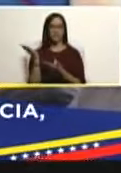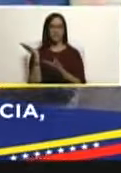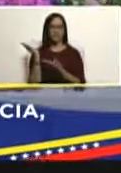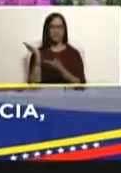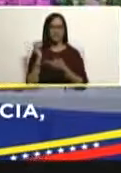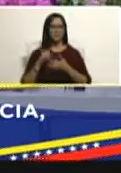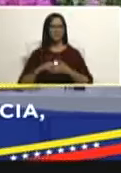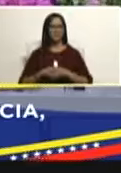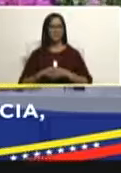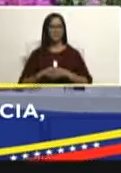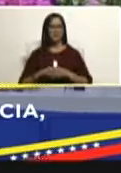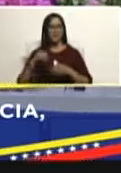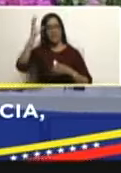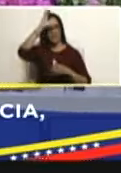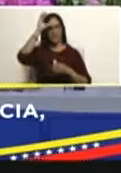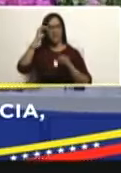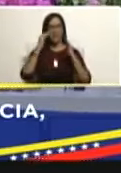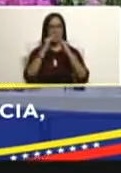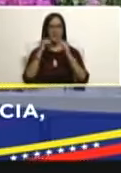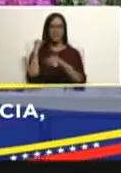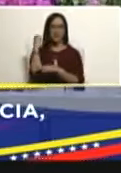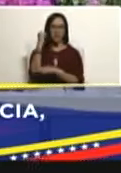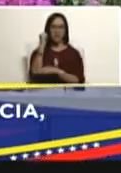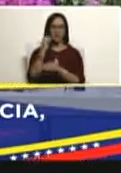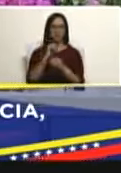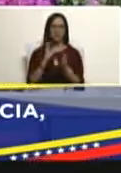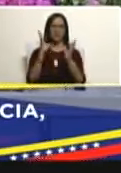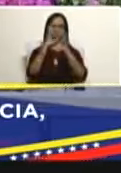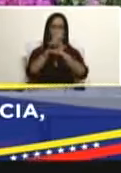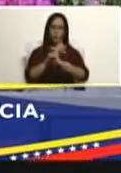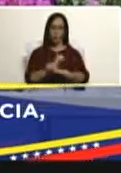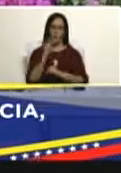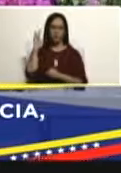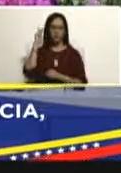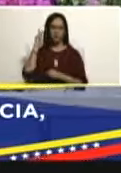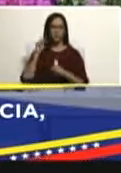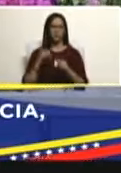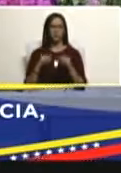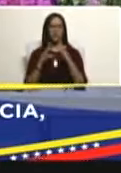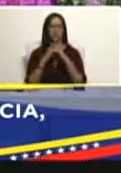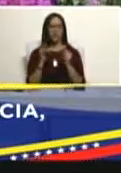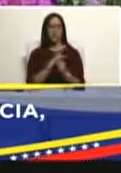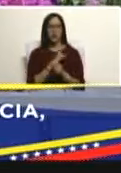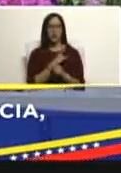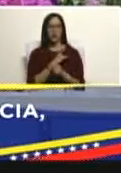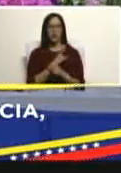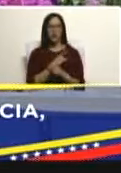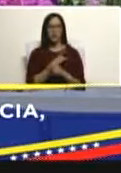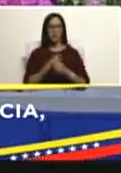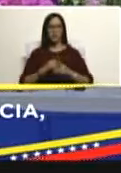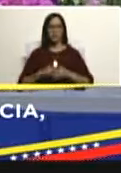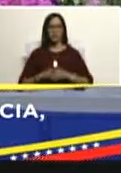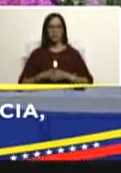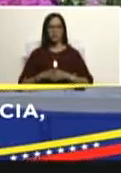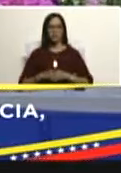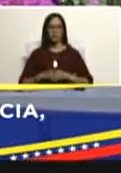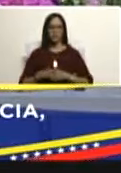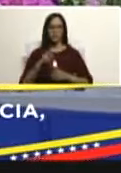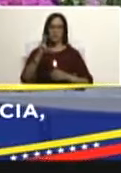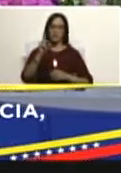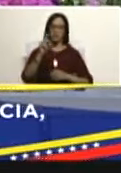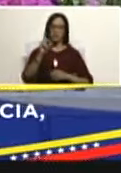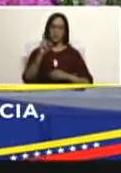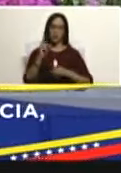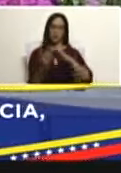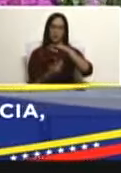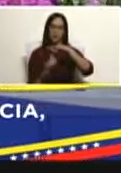conocimiento. La casa que vence la sombra, profesor. Y todas las universidades. Segundo